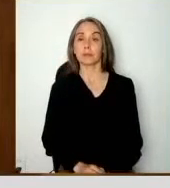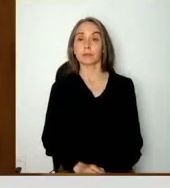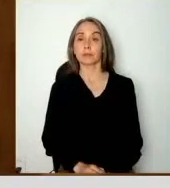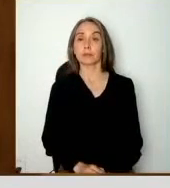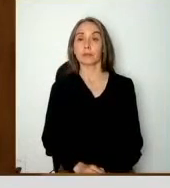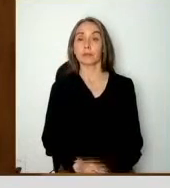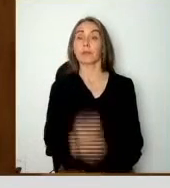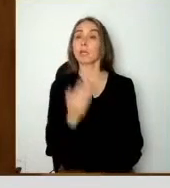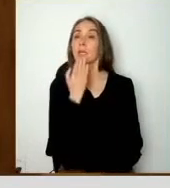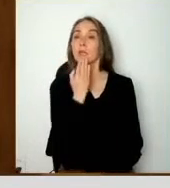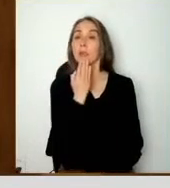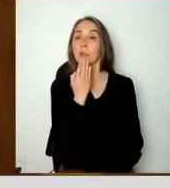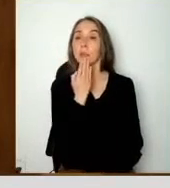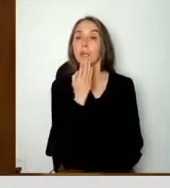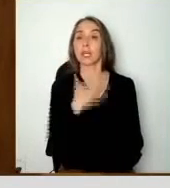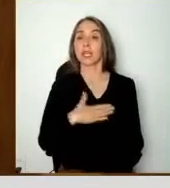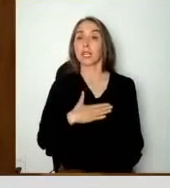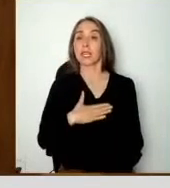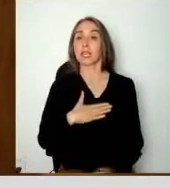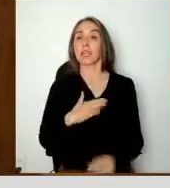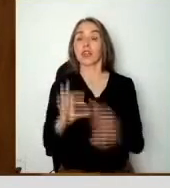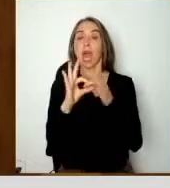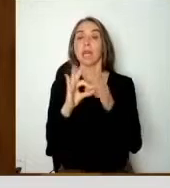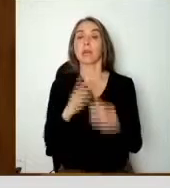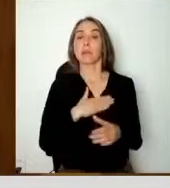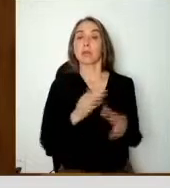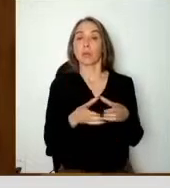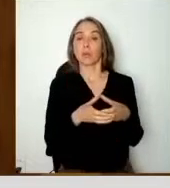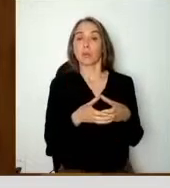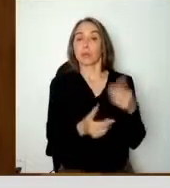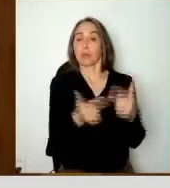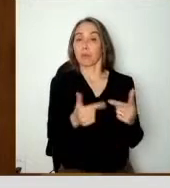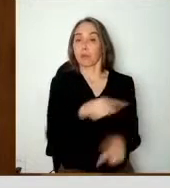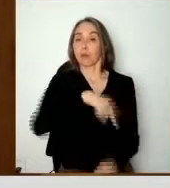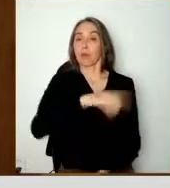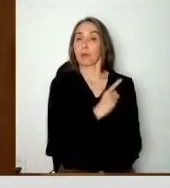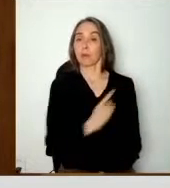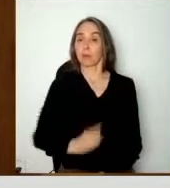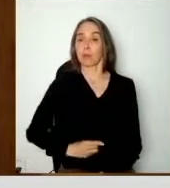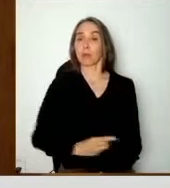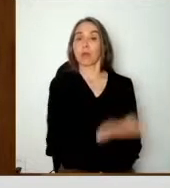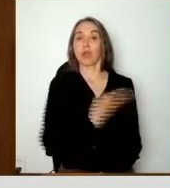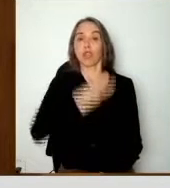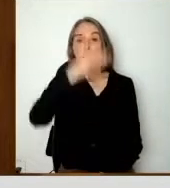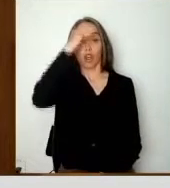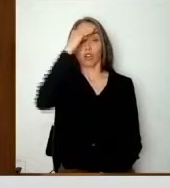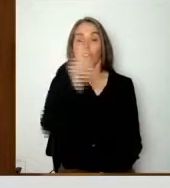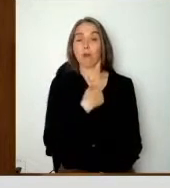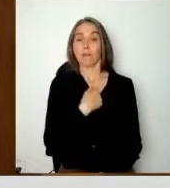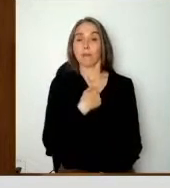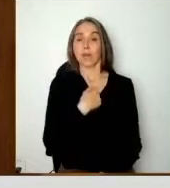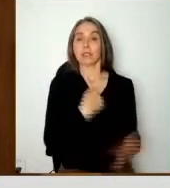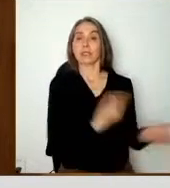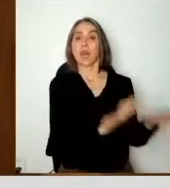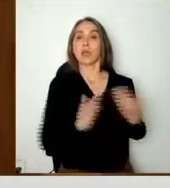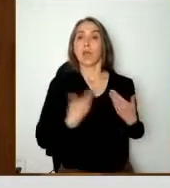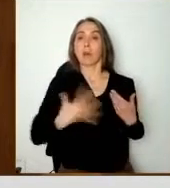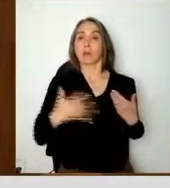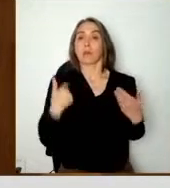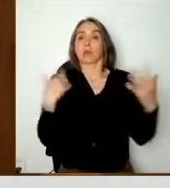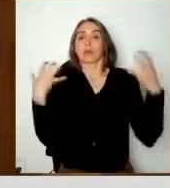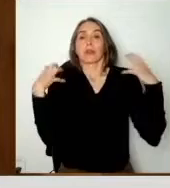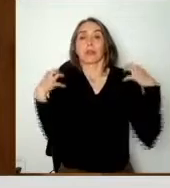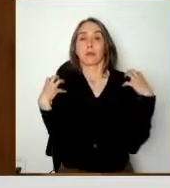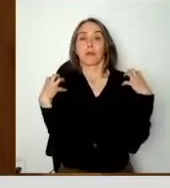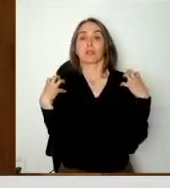También quiero agradecer a mi bancada por la confianza que depositan en mí para entregarme esta importante responsabilidad de